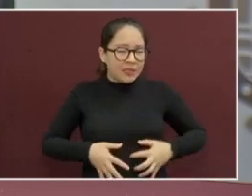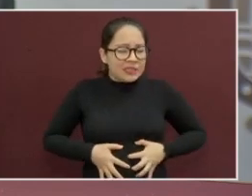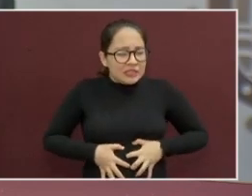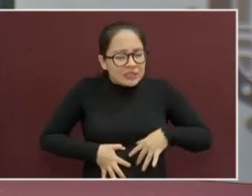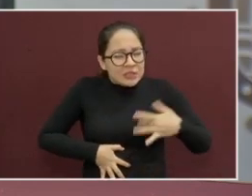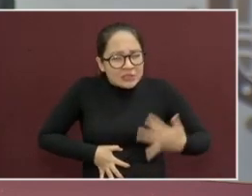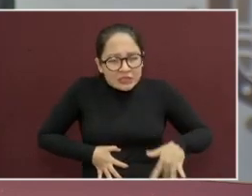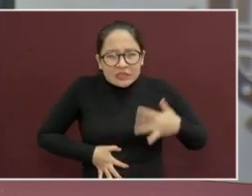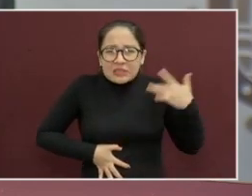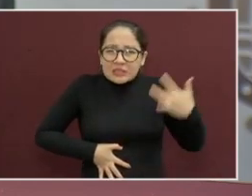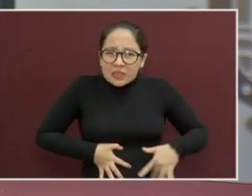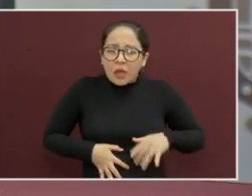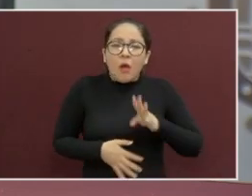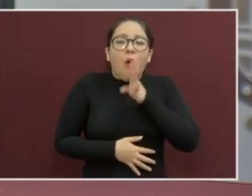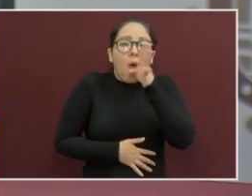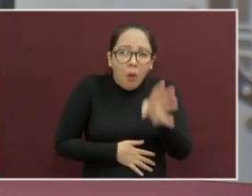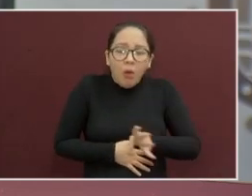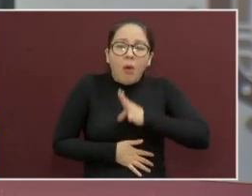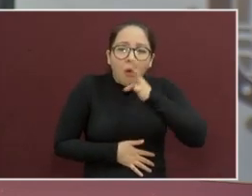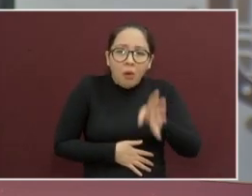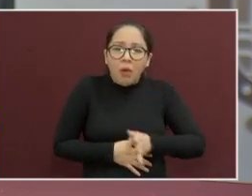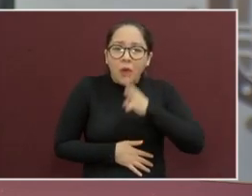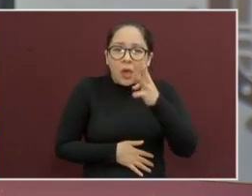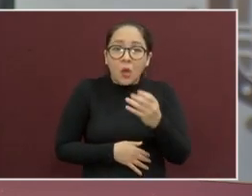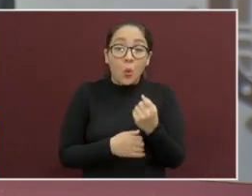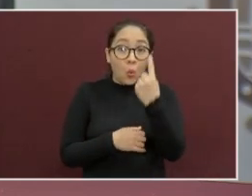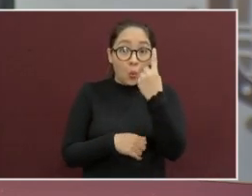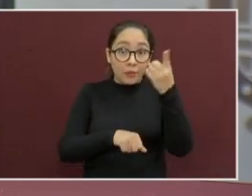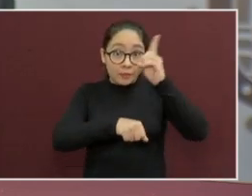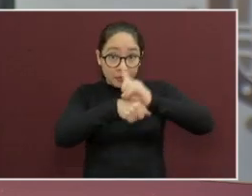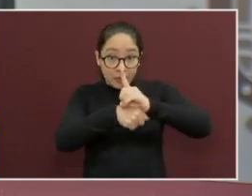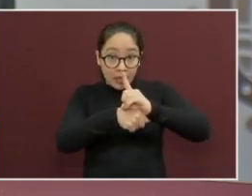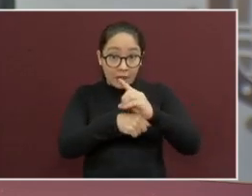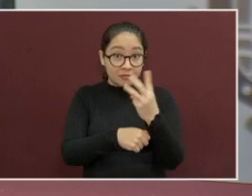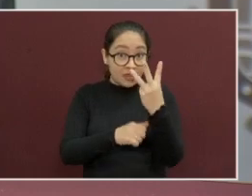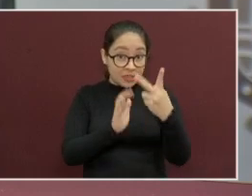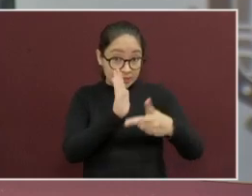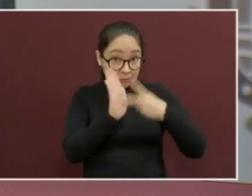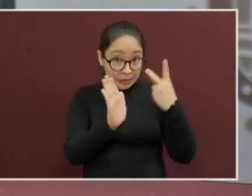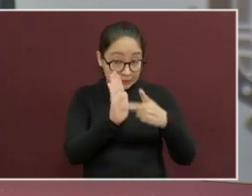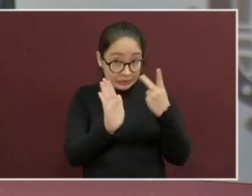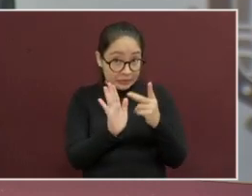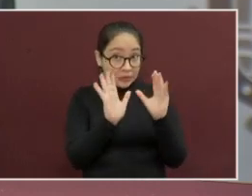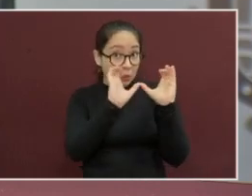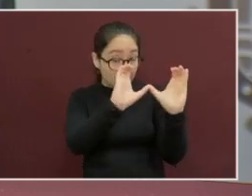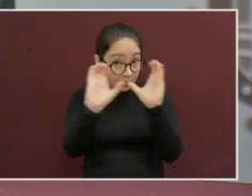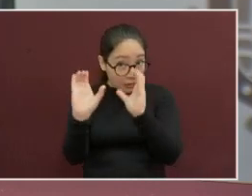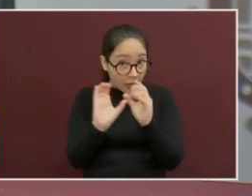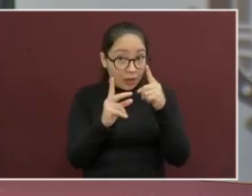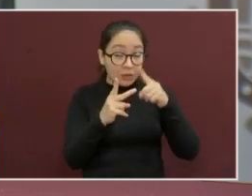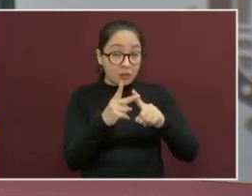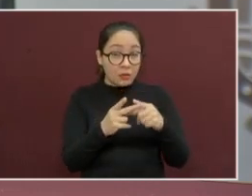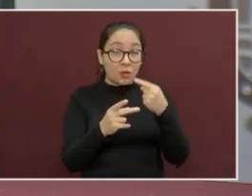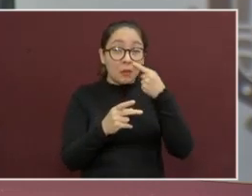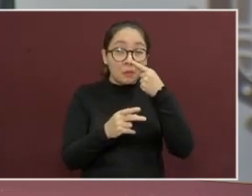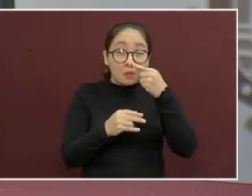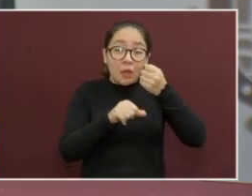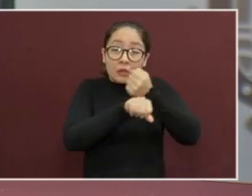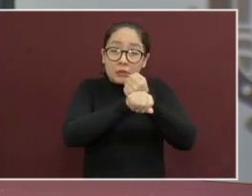vómitos al menos tres veces en 24 horas sangrado por la nariz por las encías